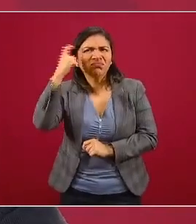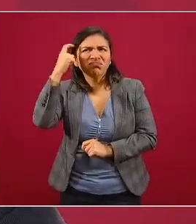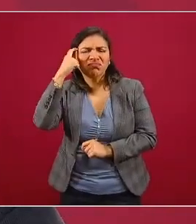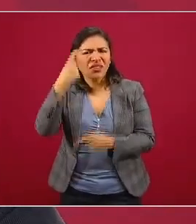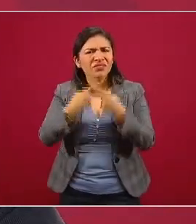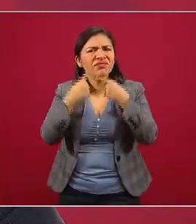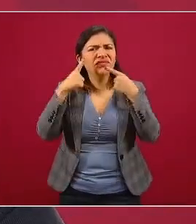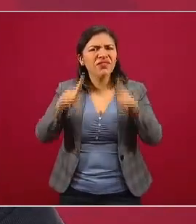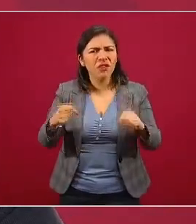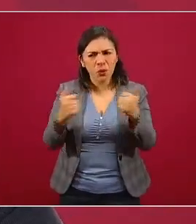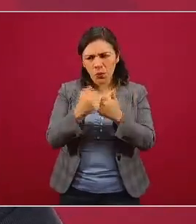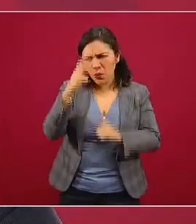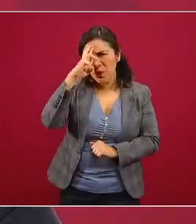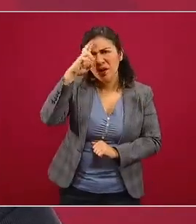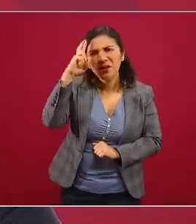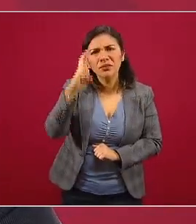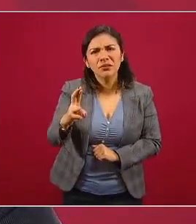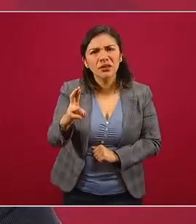respetuosa.